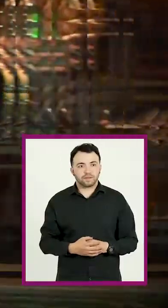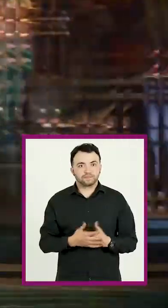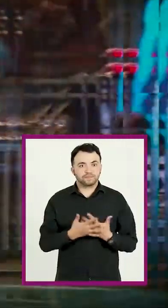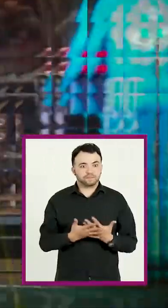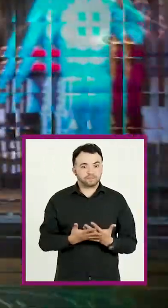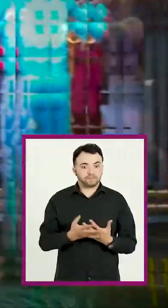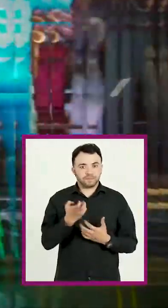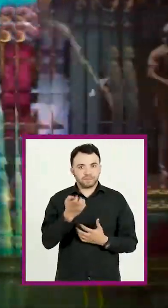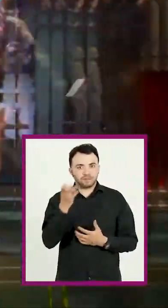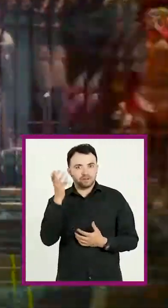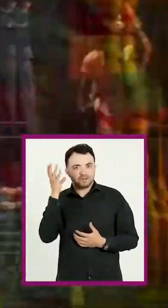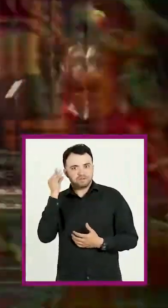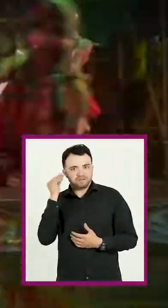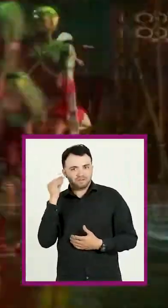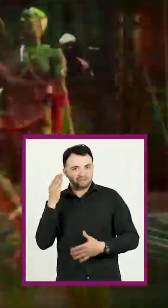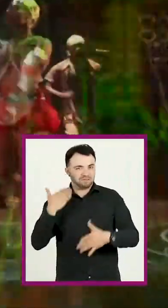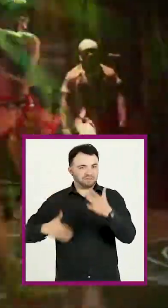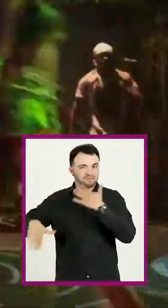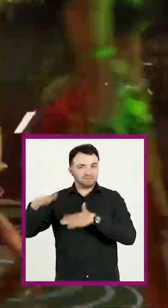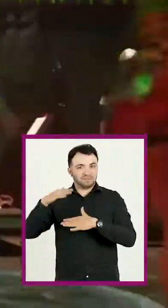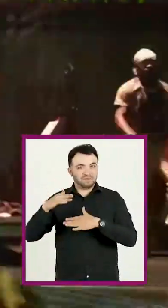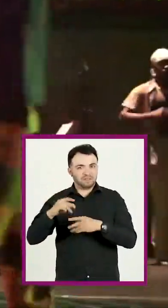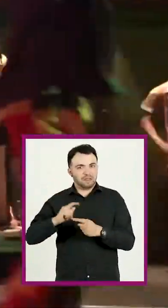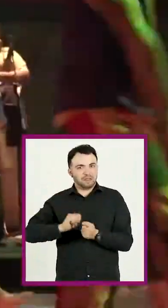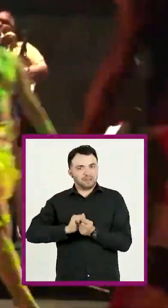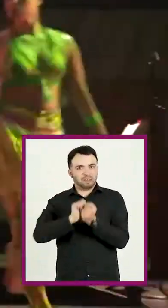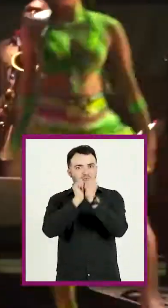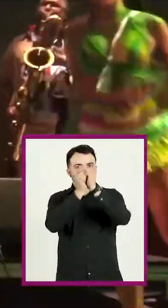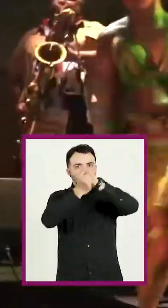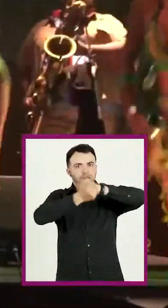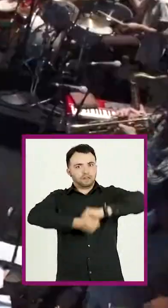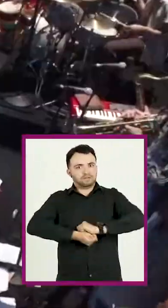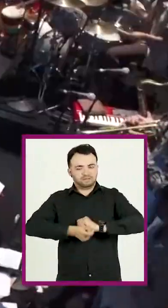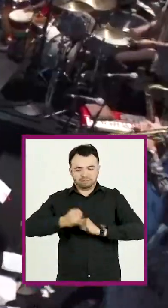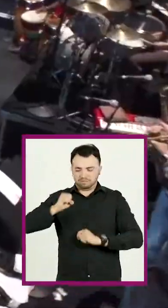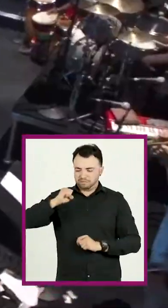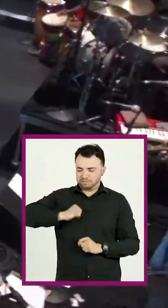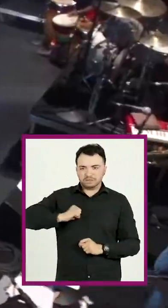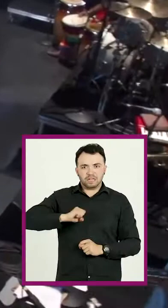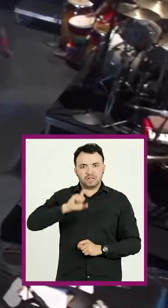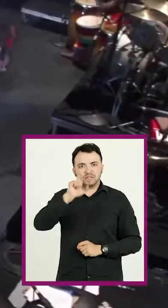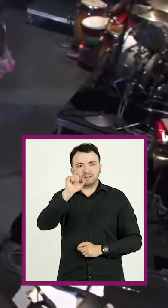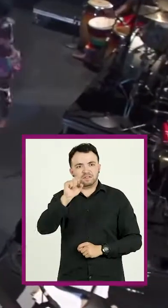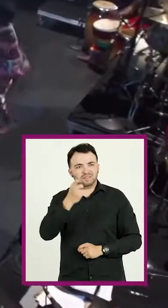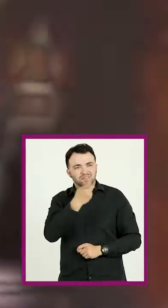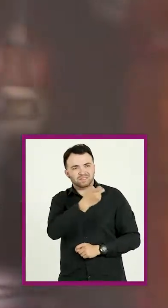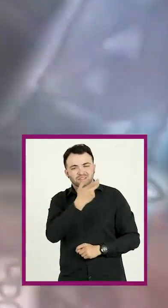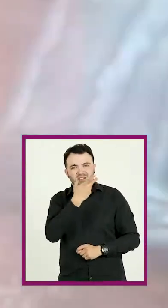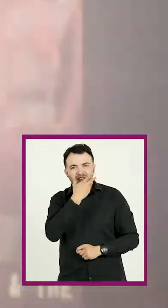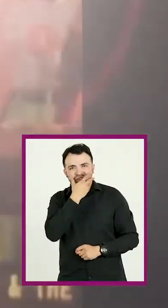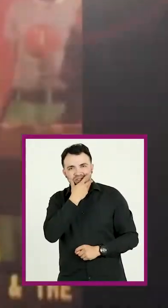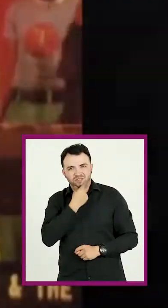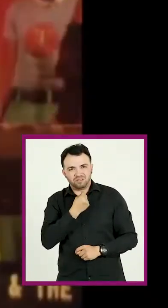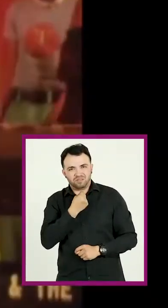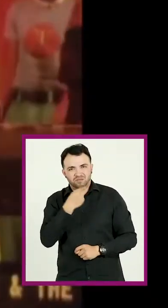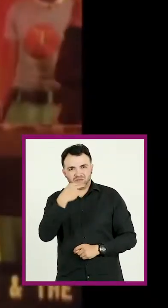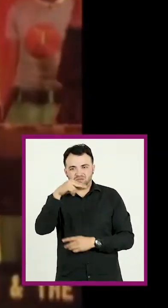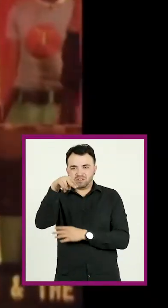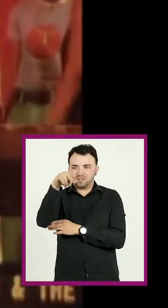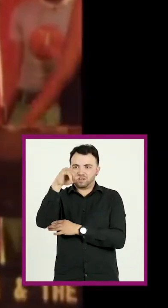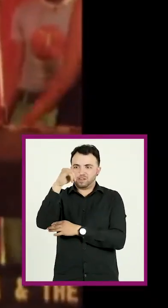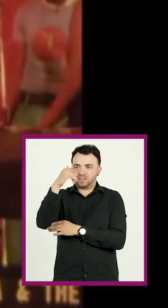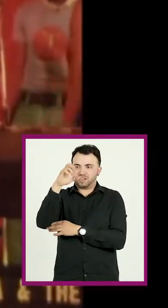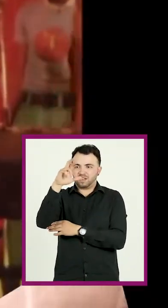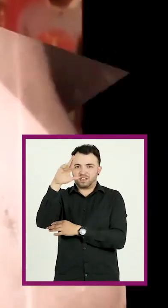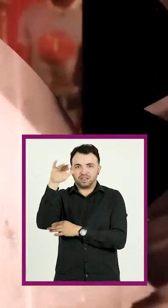La música contemporánea fue transformada en el siglo XX por el músico y activista nigeriano Fela Kuti, quien